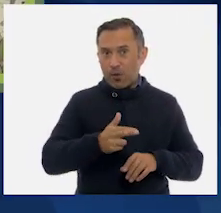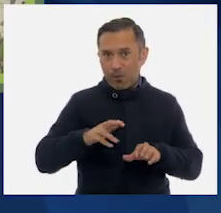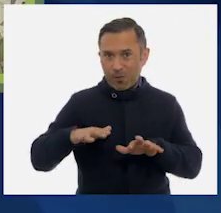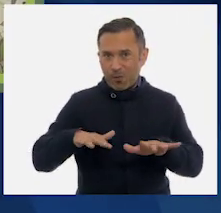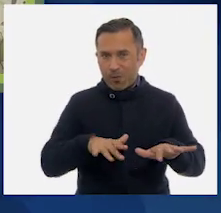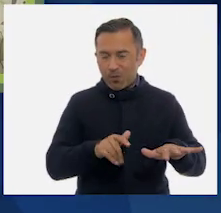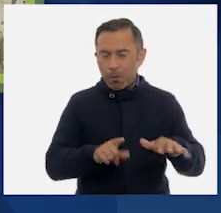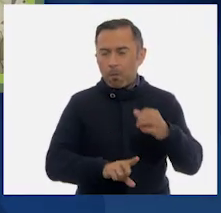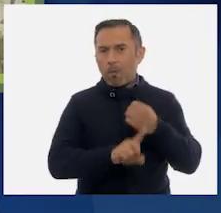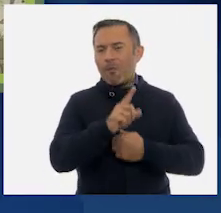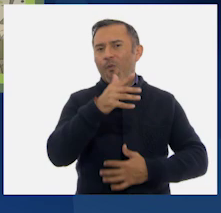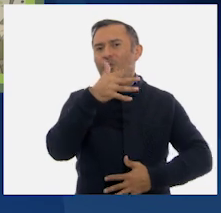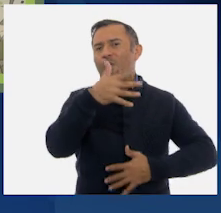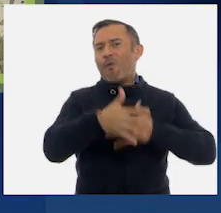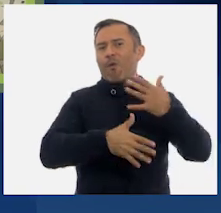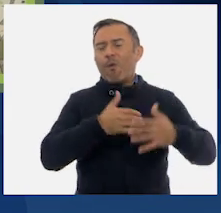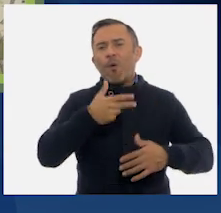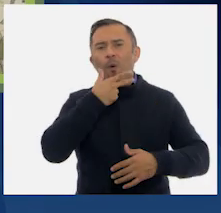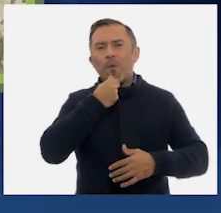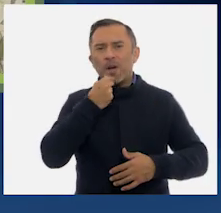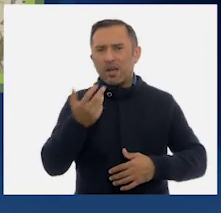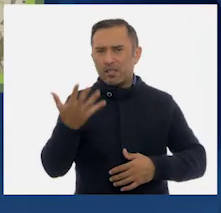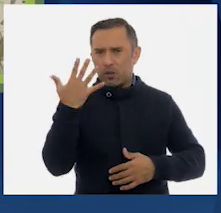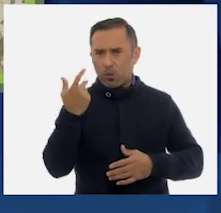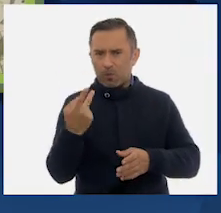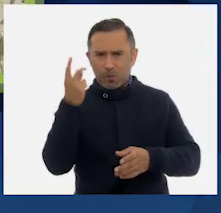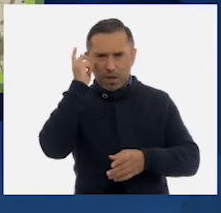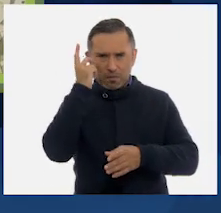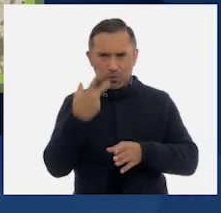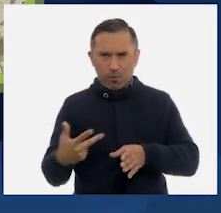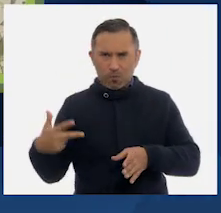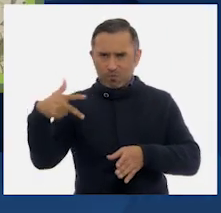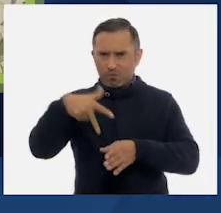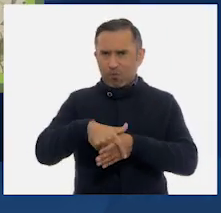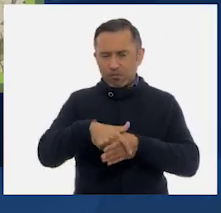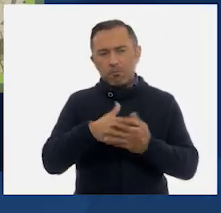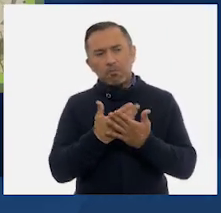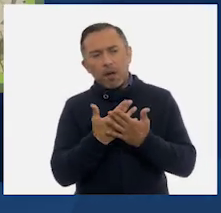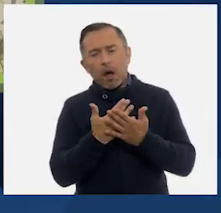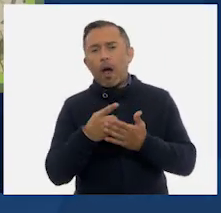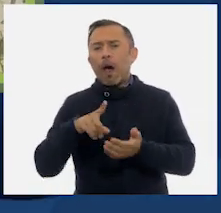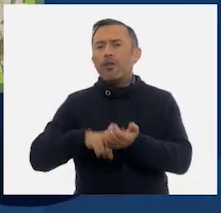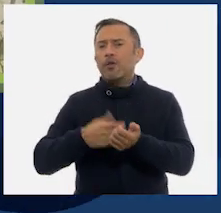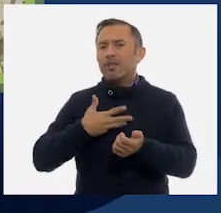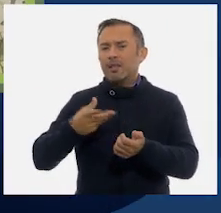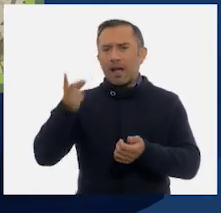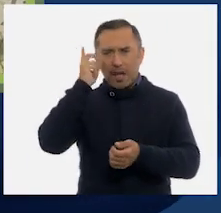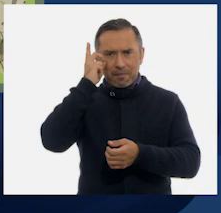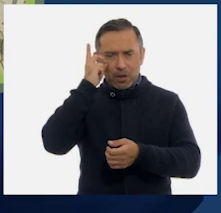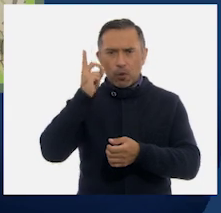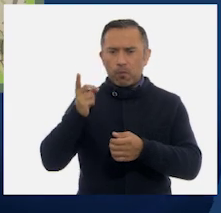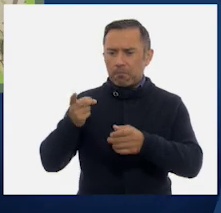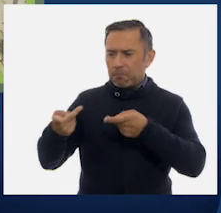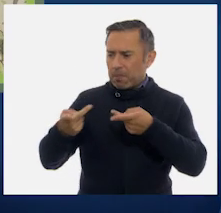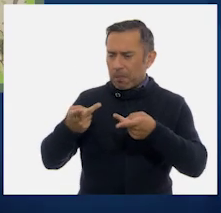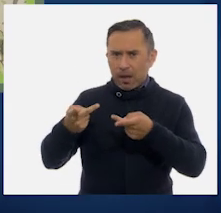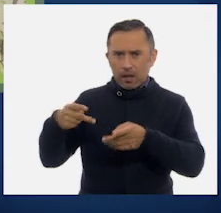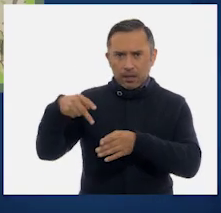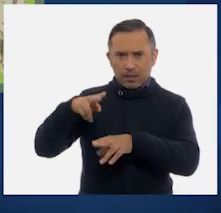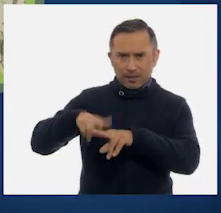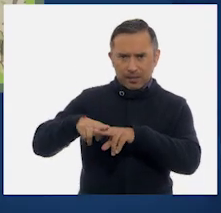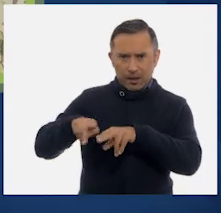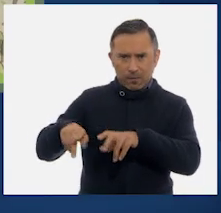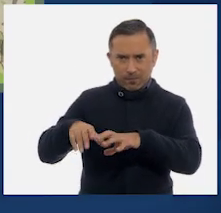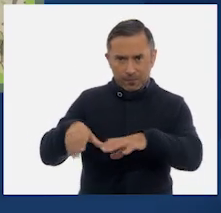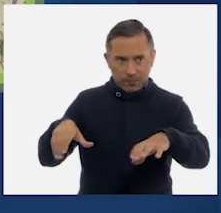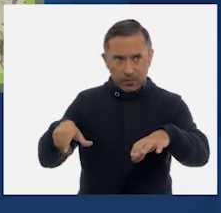estallido, 5 hombres montados lo esperaban, teniéndole preparado un caballo con silla. Y dejando atrás el humo de la explosión que manchaba la